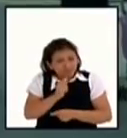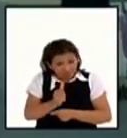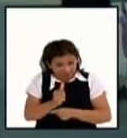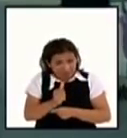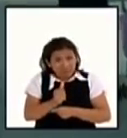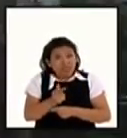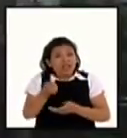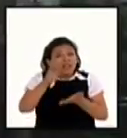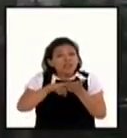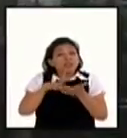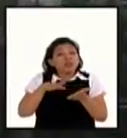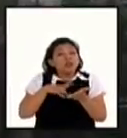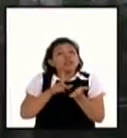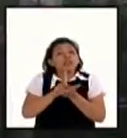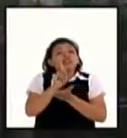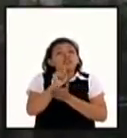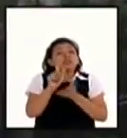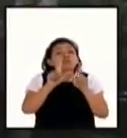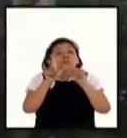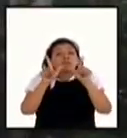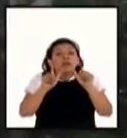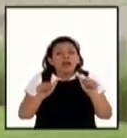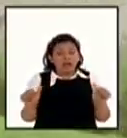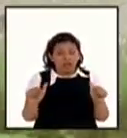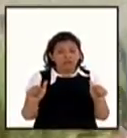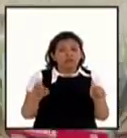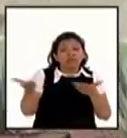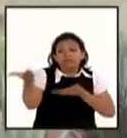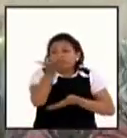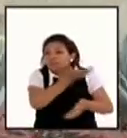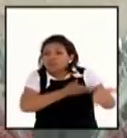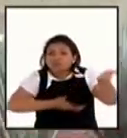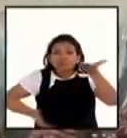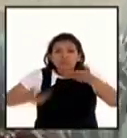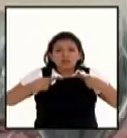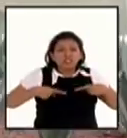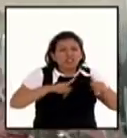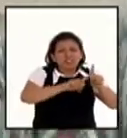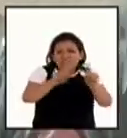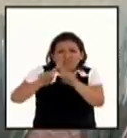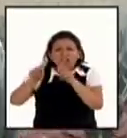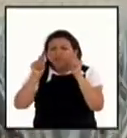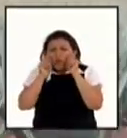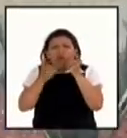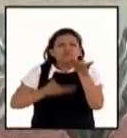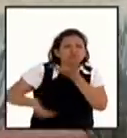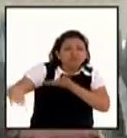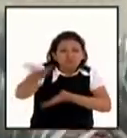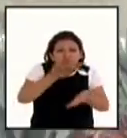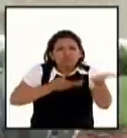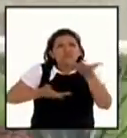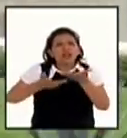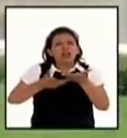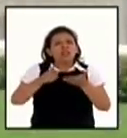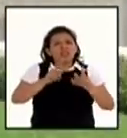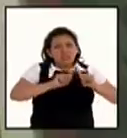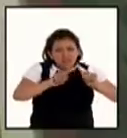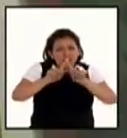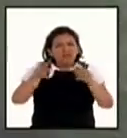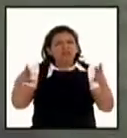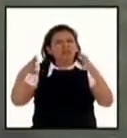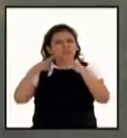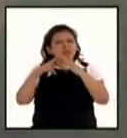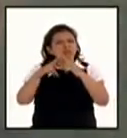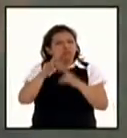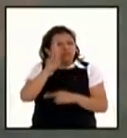es el derecho a la paz social, a la convivencia de los diferentes, al reconocimiento de la libertad religiosa y del Estado